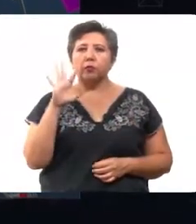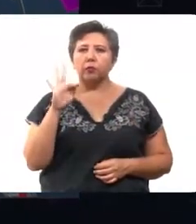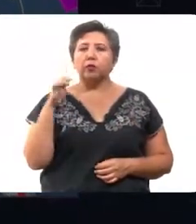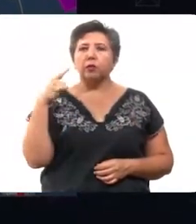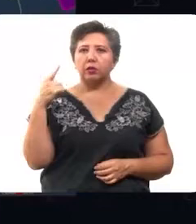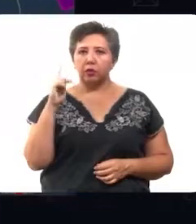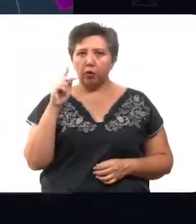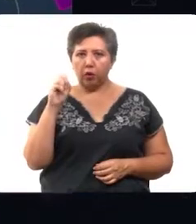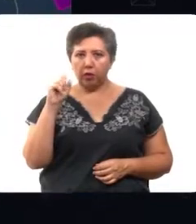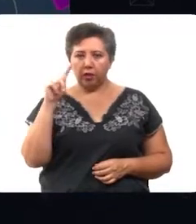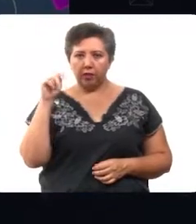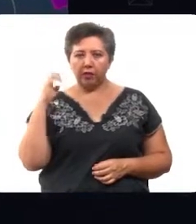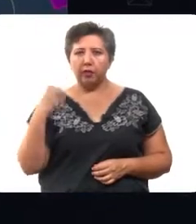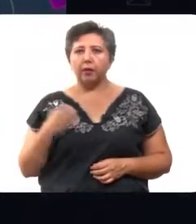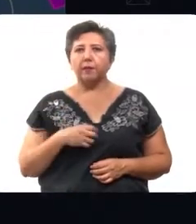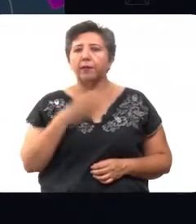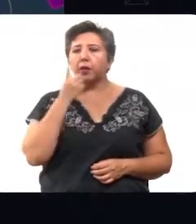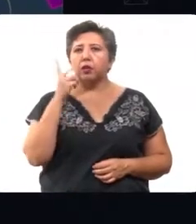9.447 en la zona oriente,